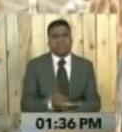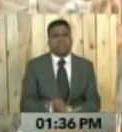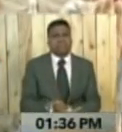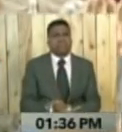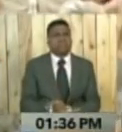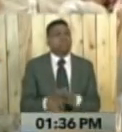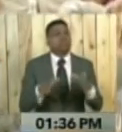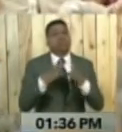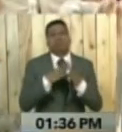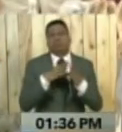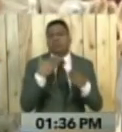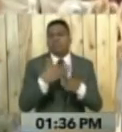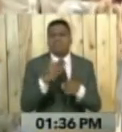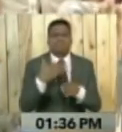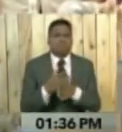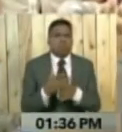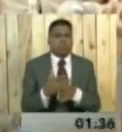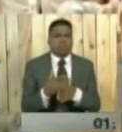cueste lo que cueste.